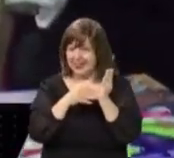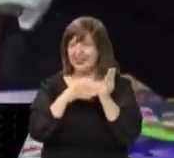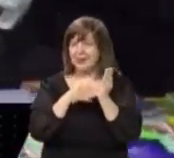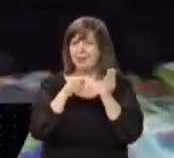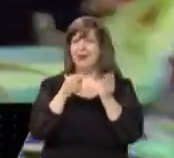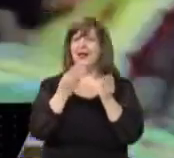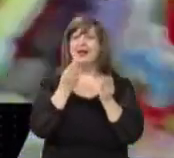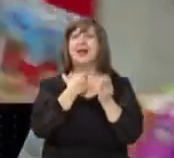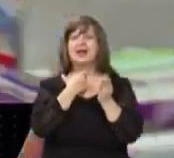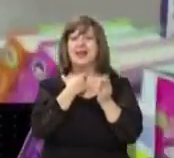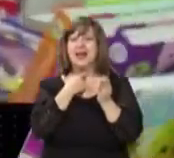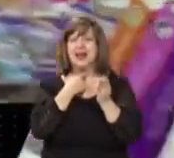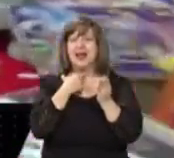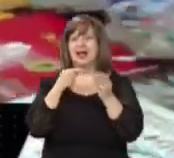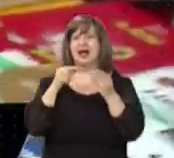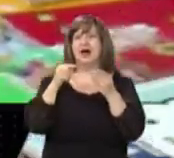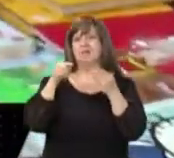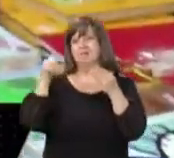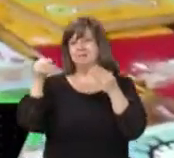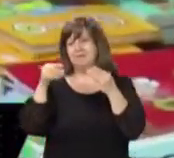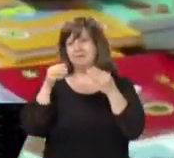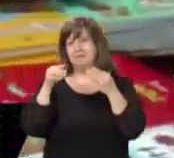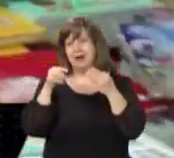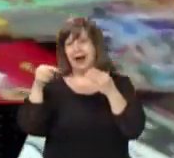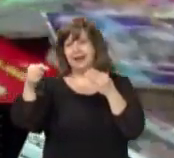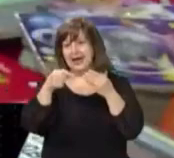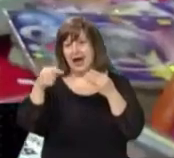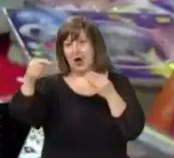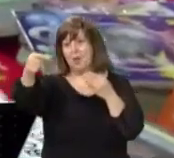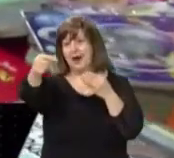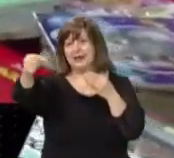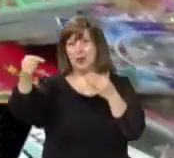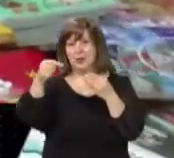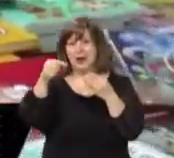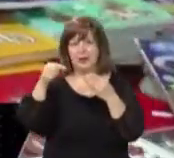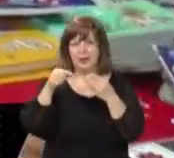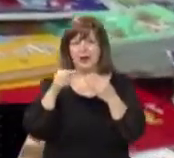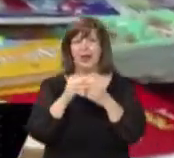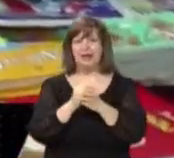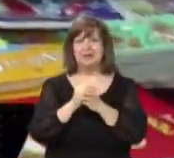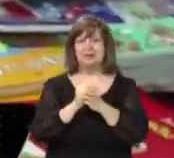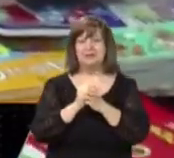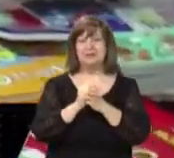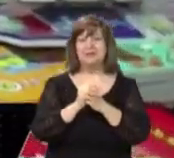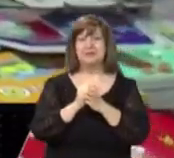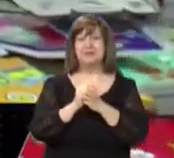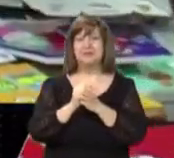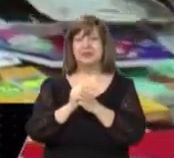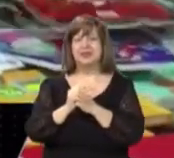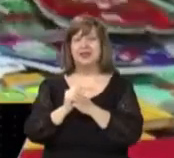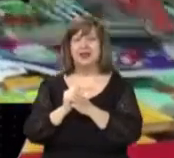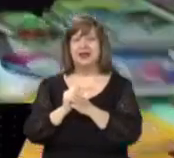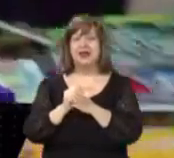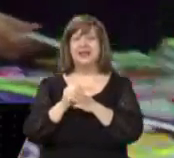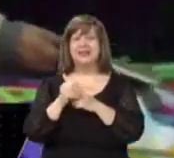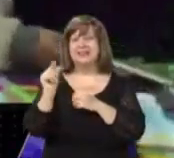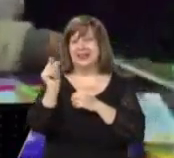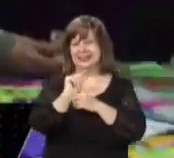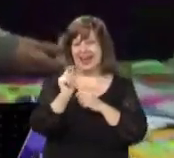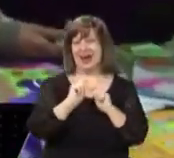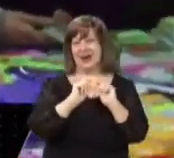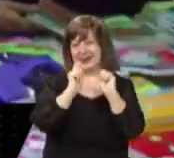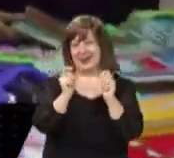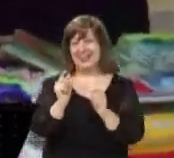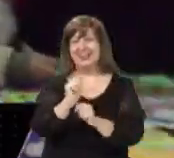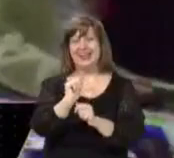Sí, Julián. Toma. Bonito. Te lo regala el tío Julián. Ya vamos a arreglar. Es mentira, es todo para la tele. Después los devuelven. Bueno,